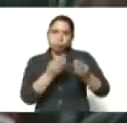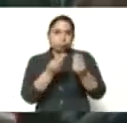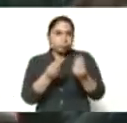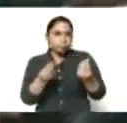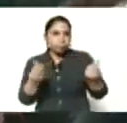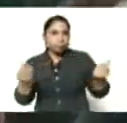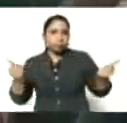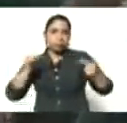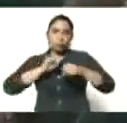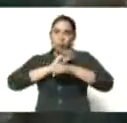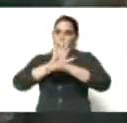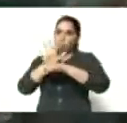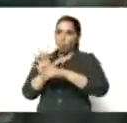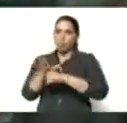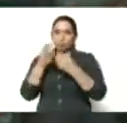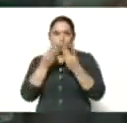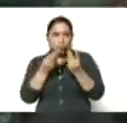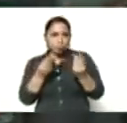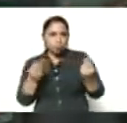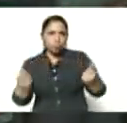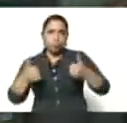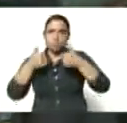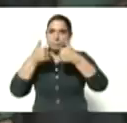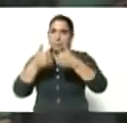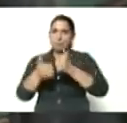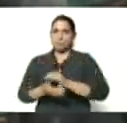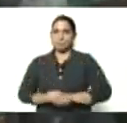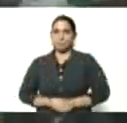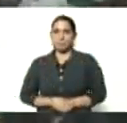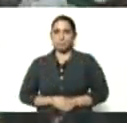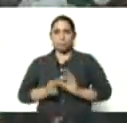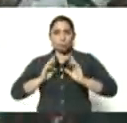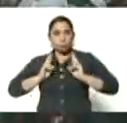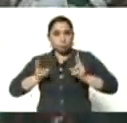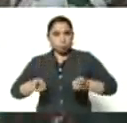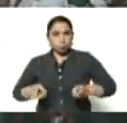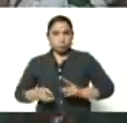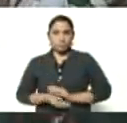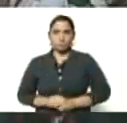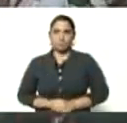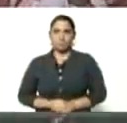bien recuperado, en reposo.